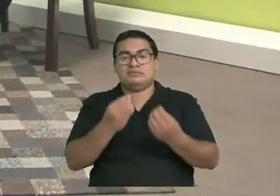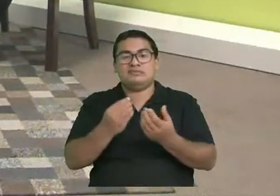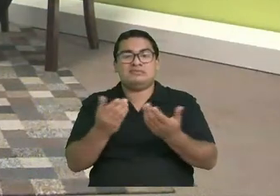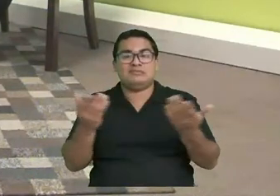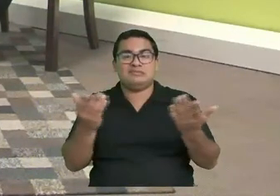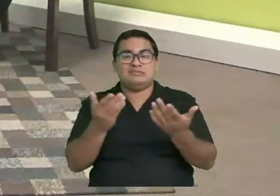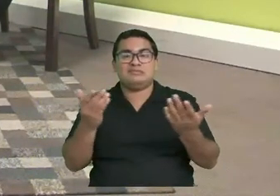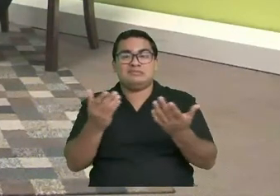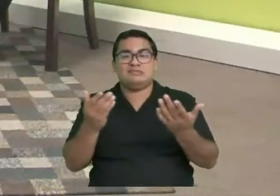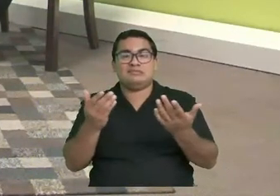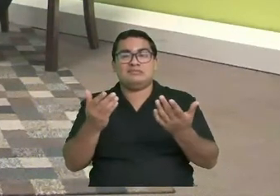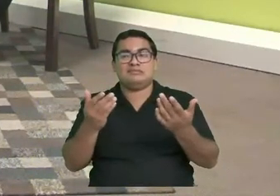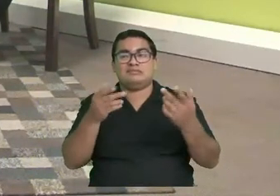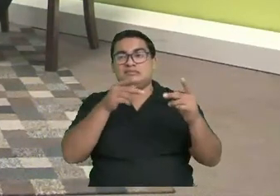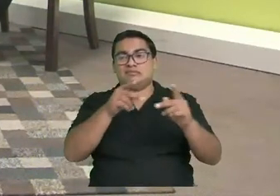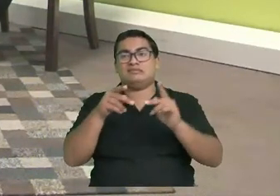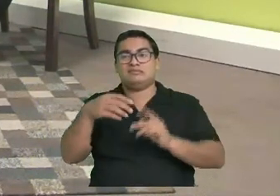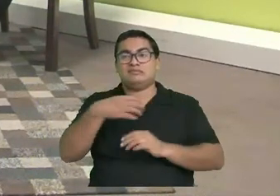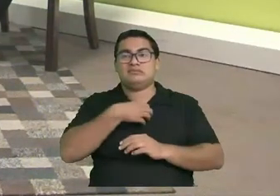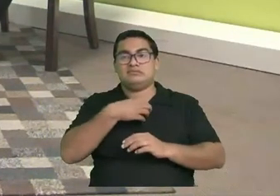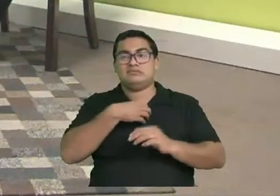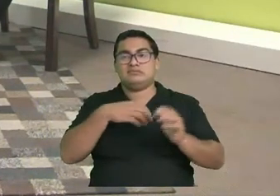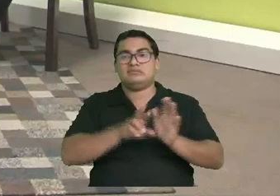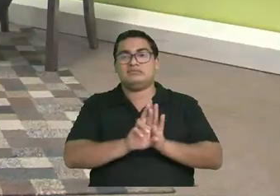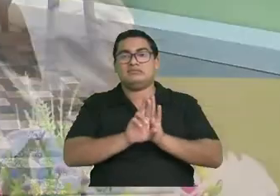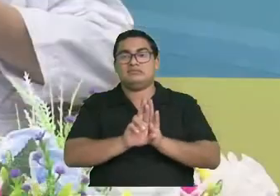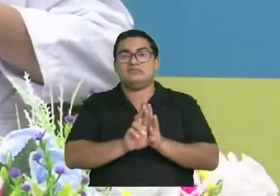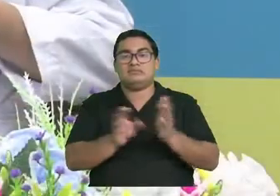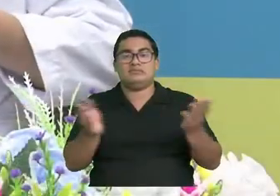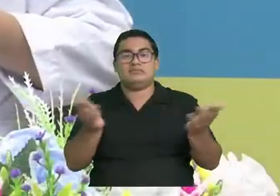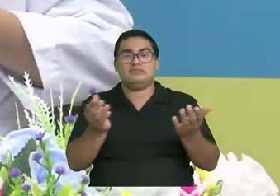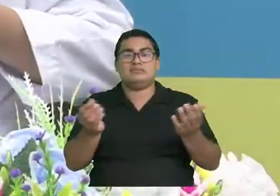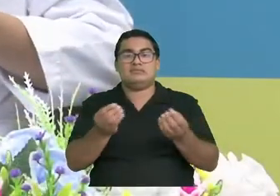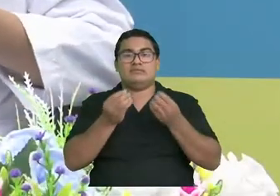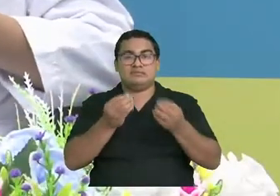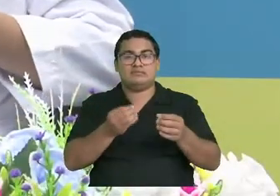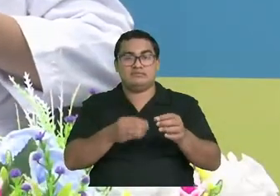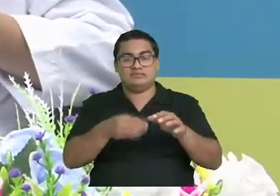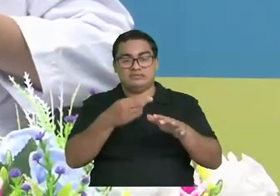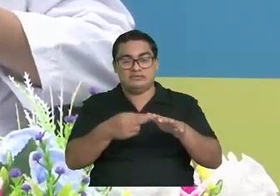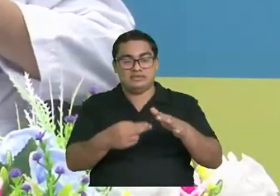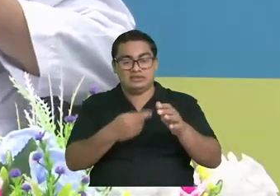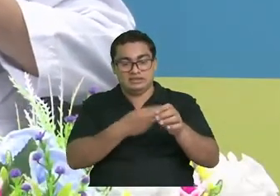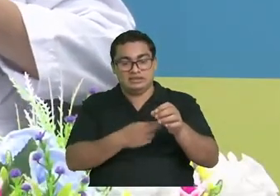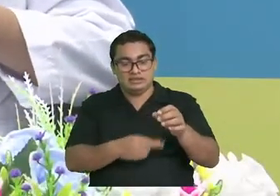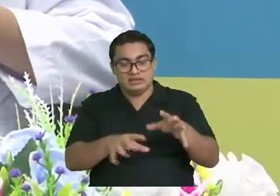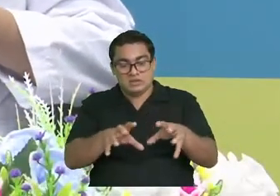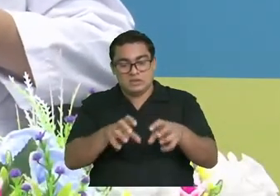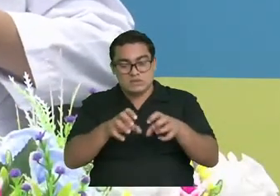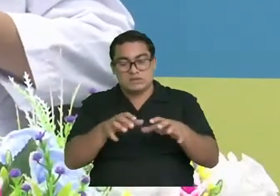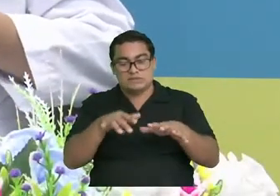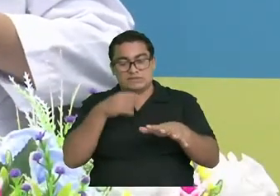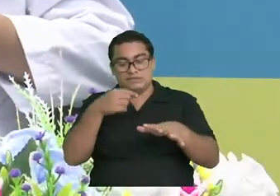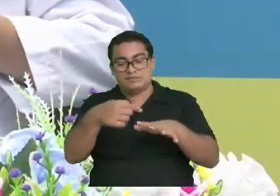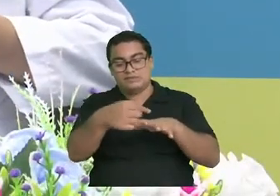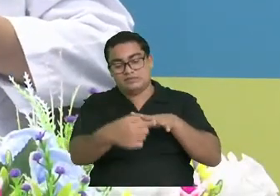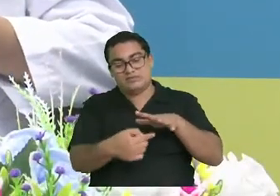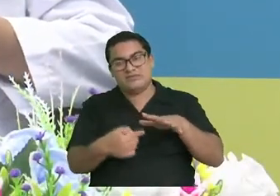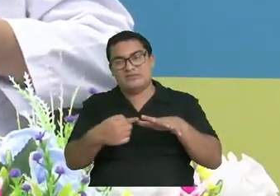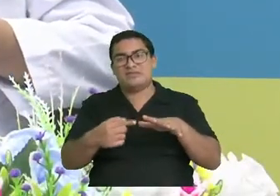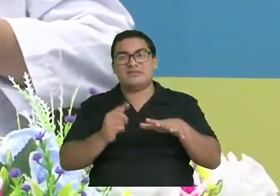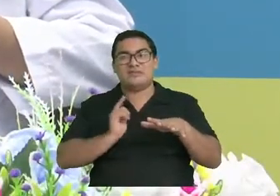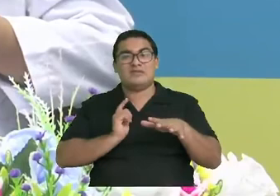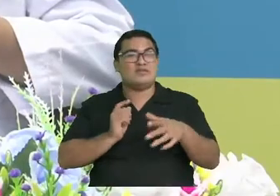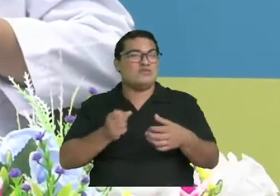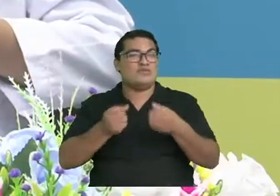la intensidad de la respuesta, de que tanta vasoconstricción se produzca. A medida que la vasoconstricción es